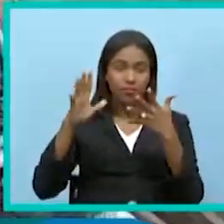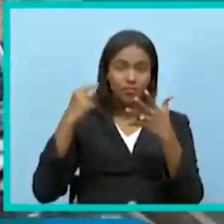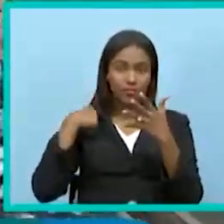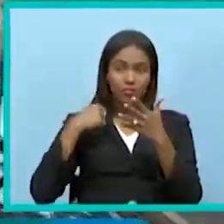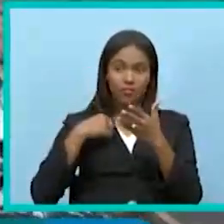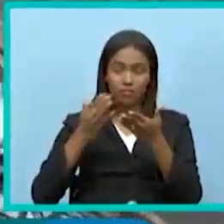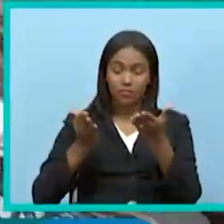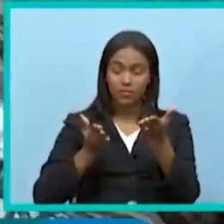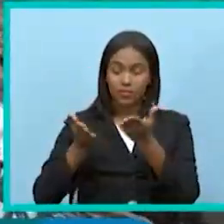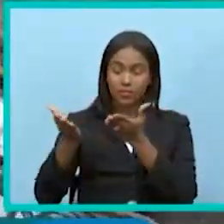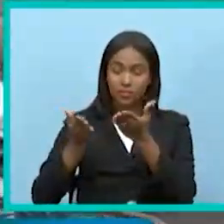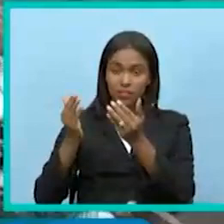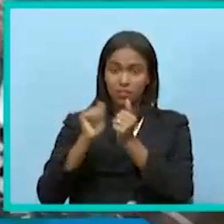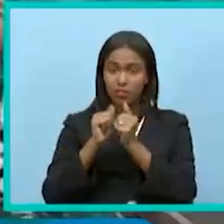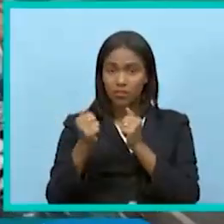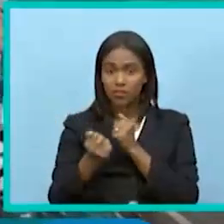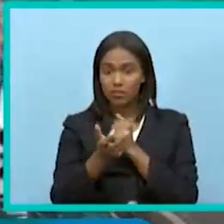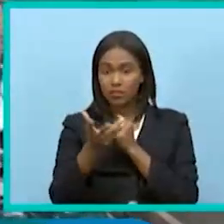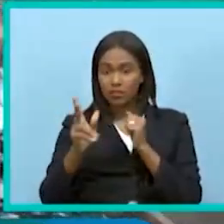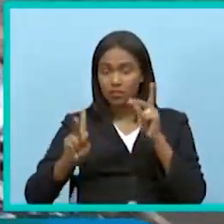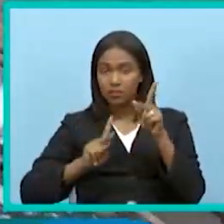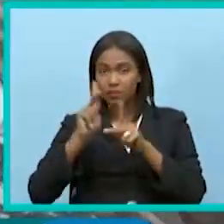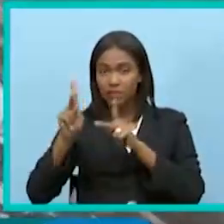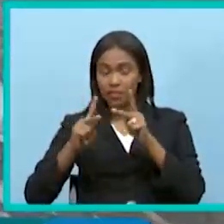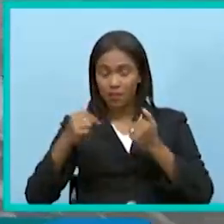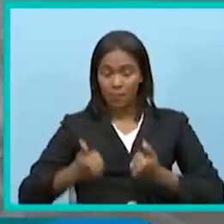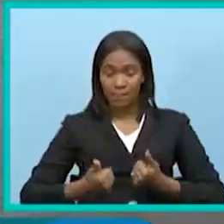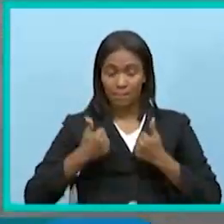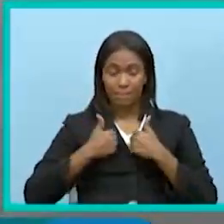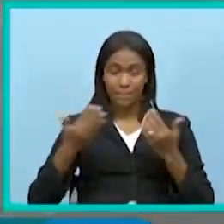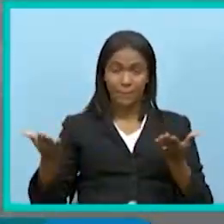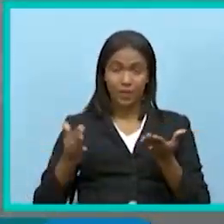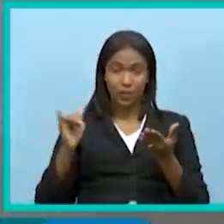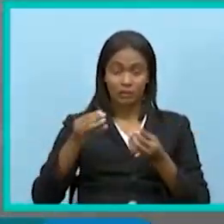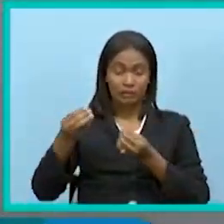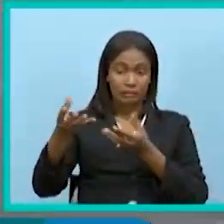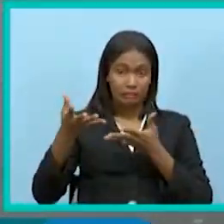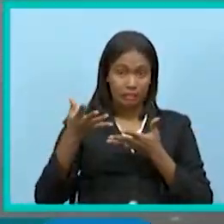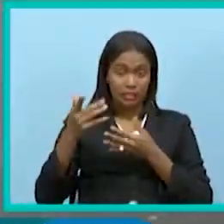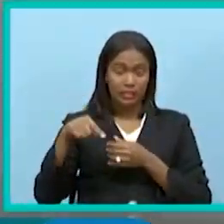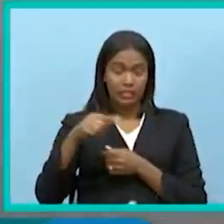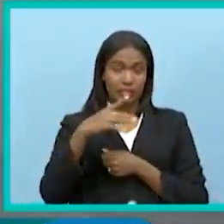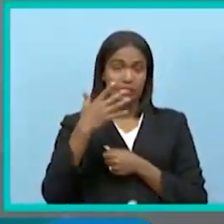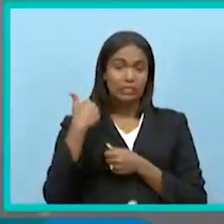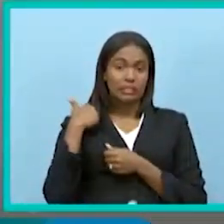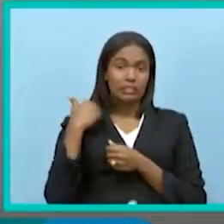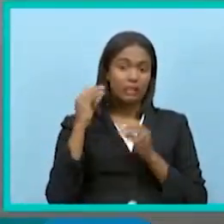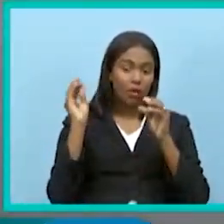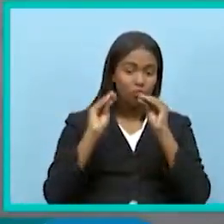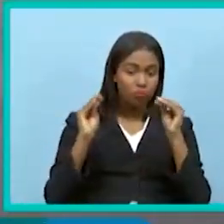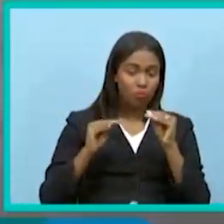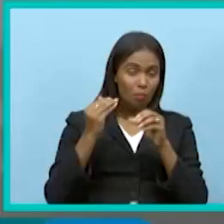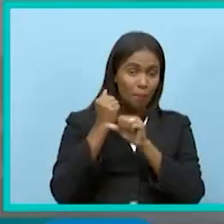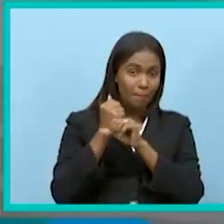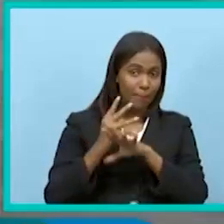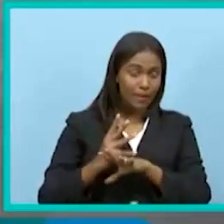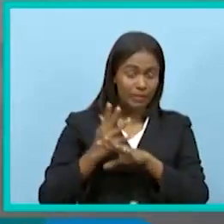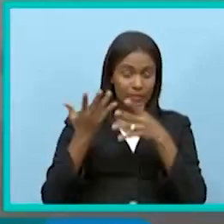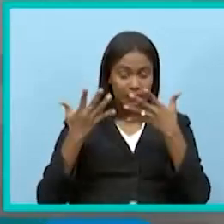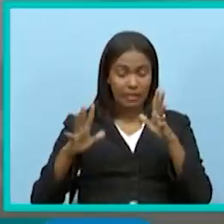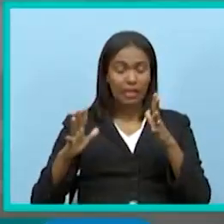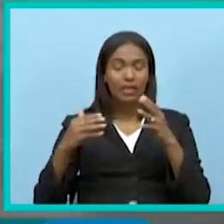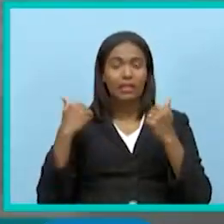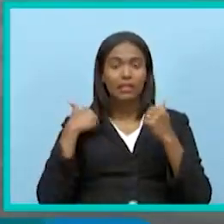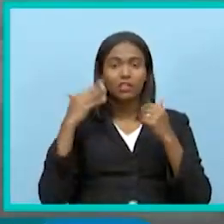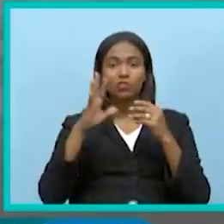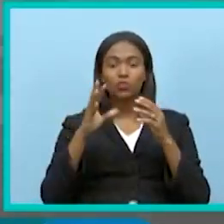conversar con algunas de las personas que viven aquí y nos dice que están preparándose, ya tienen